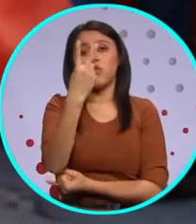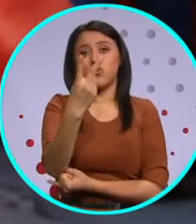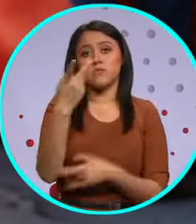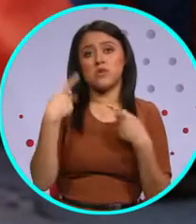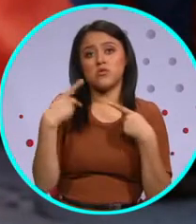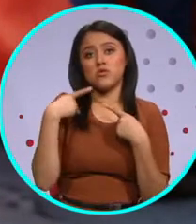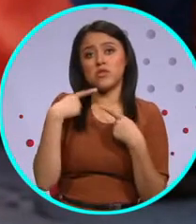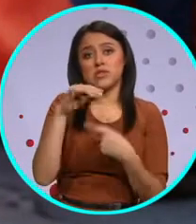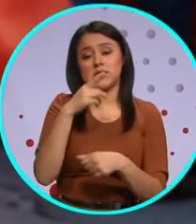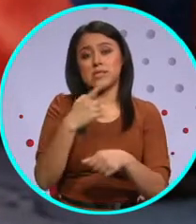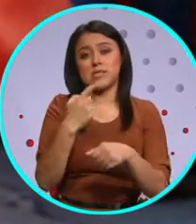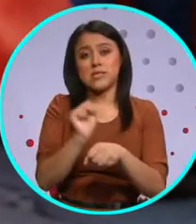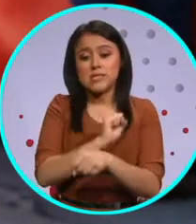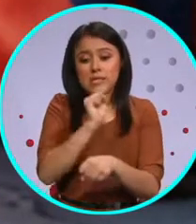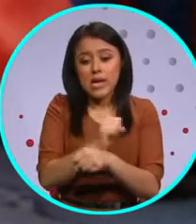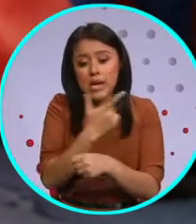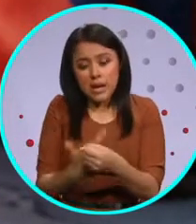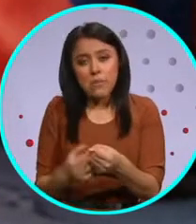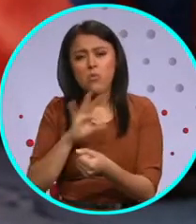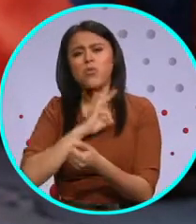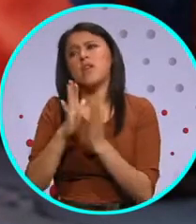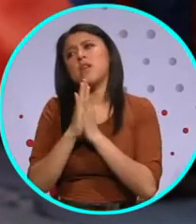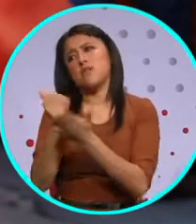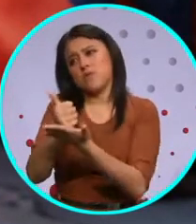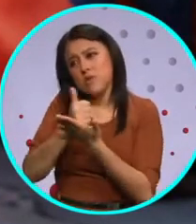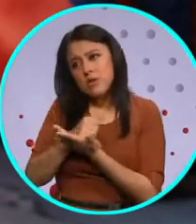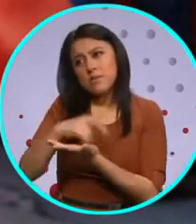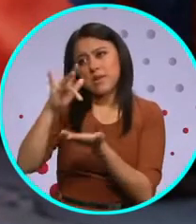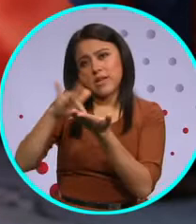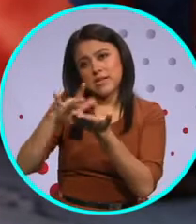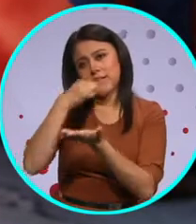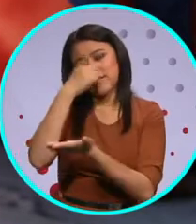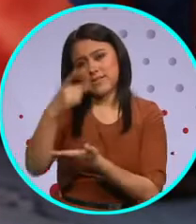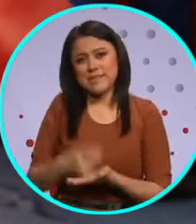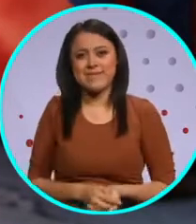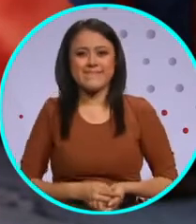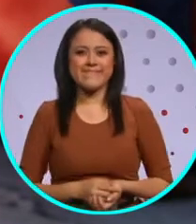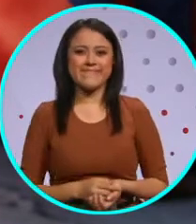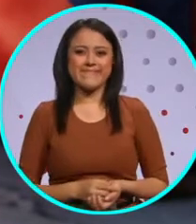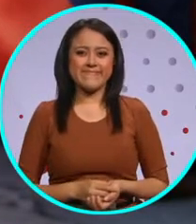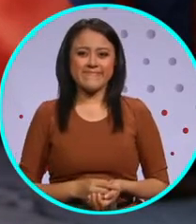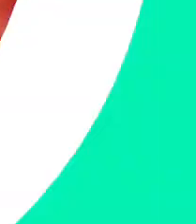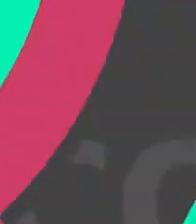en lo que me puedes ayudar por favor porque te lo agradecería gracias